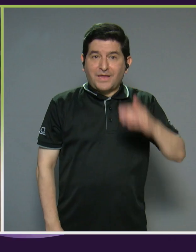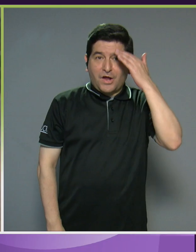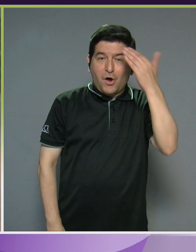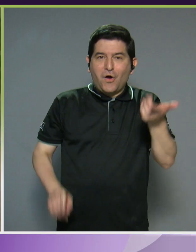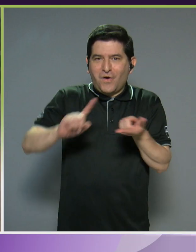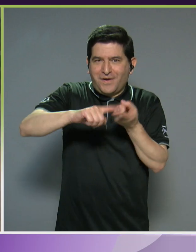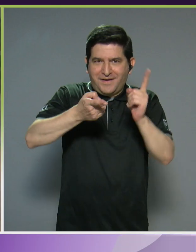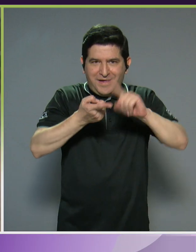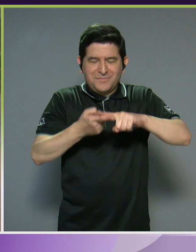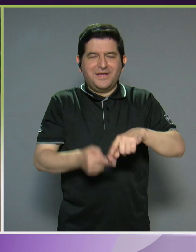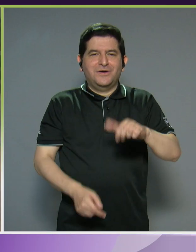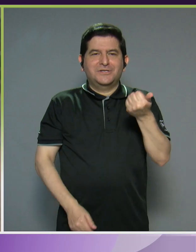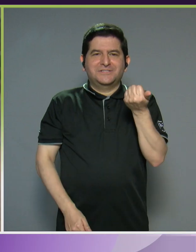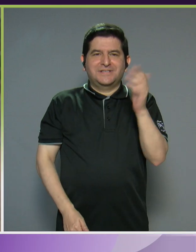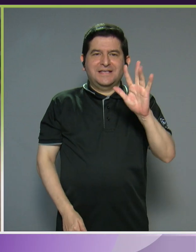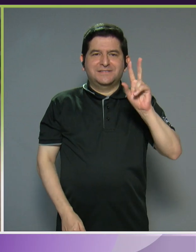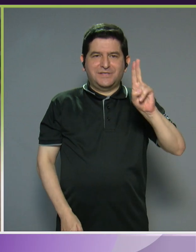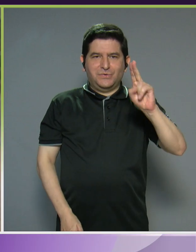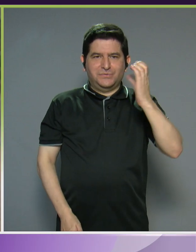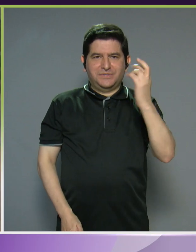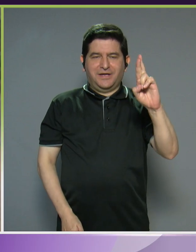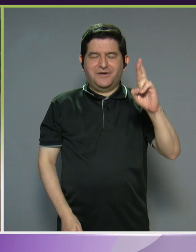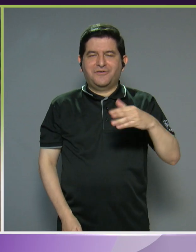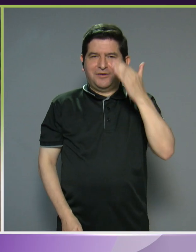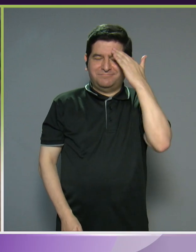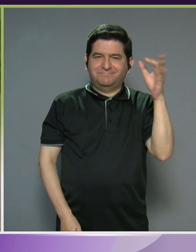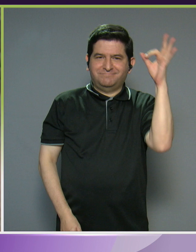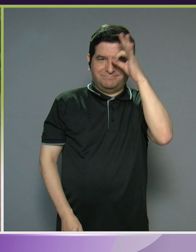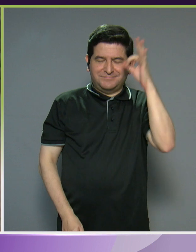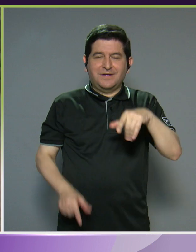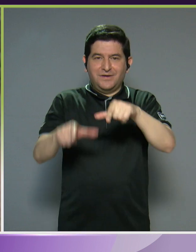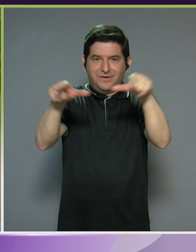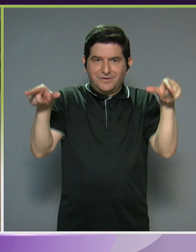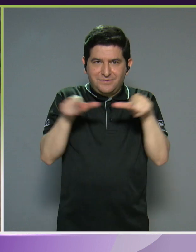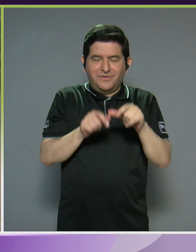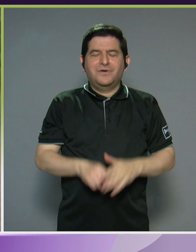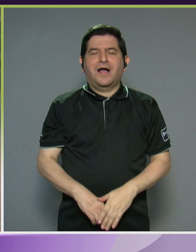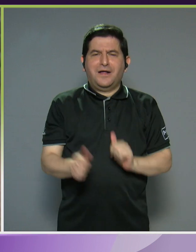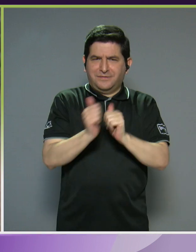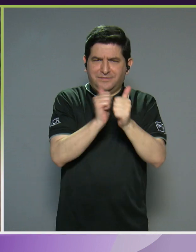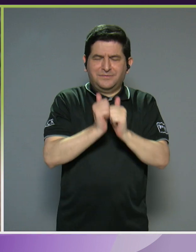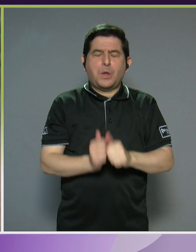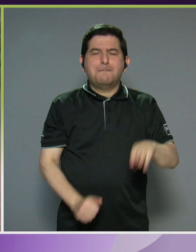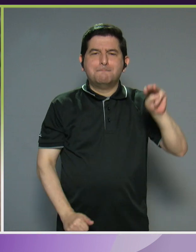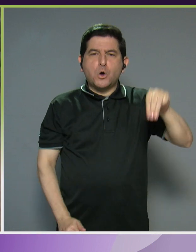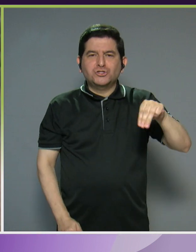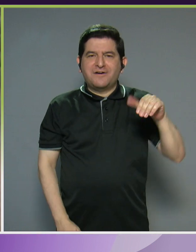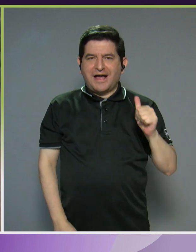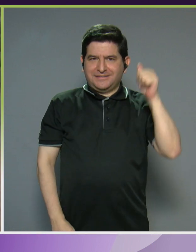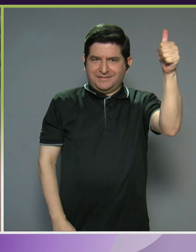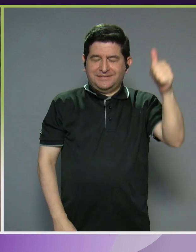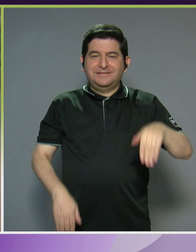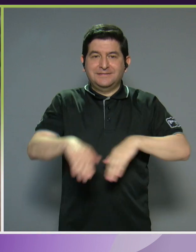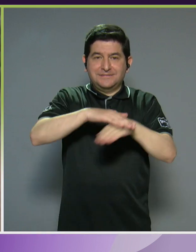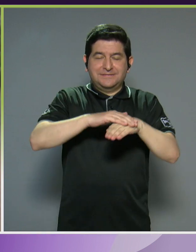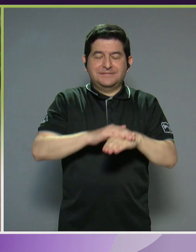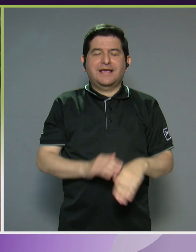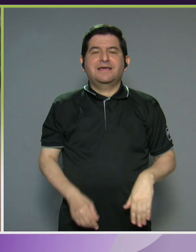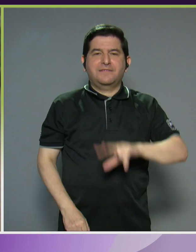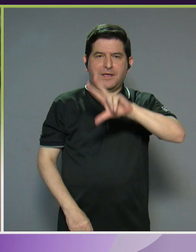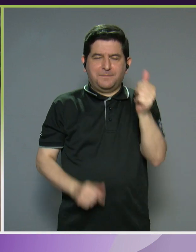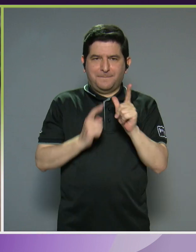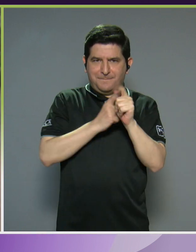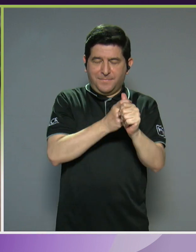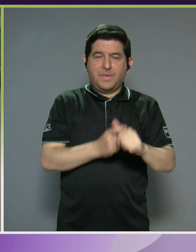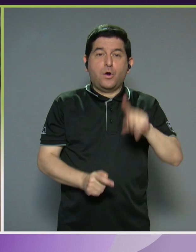Hola amigas y amigos de 15 UCR, les saluda María Fernanda Jiménez desde el Polideportivo Monserrate en Alajuela, sede del paraatletismo,